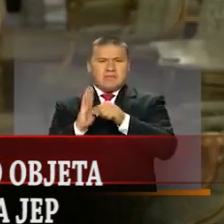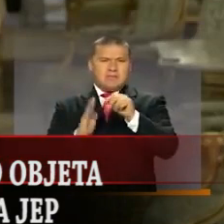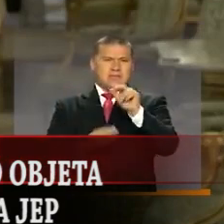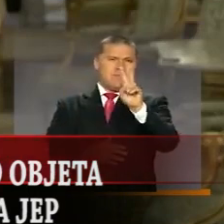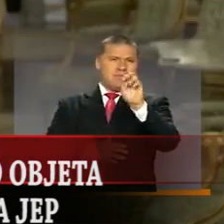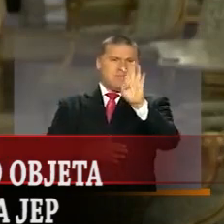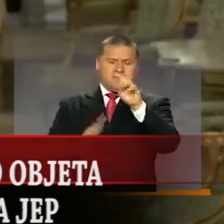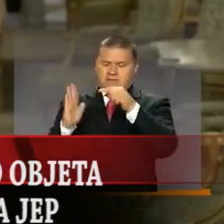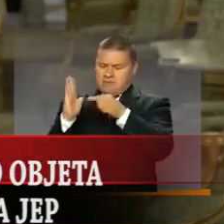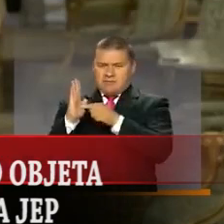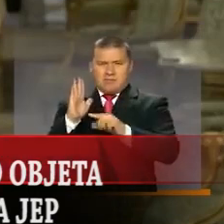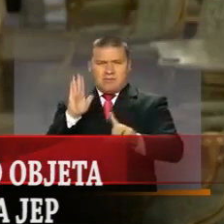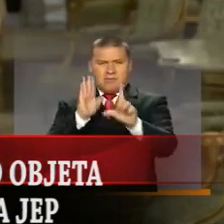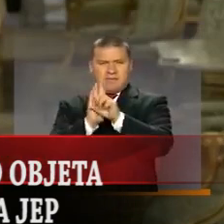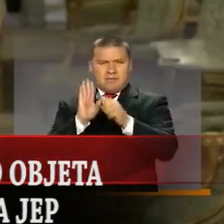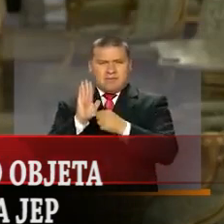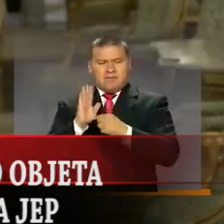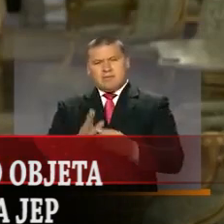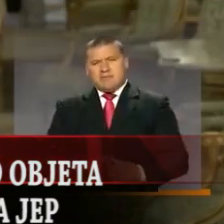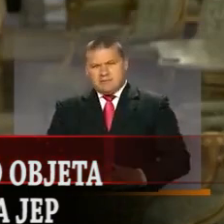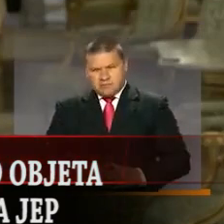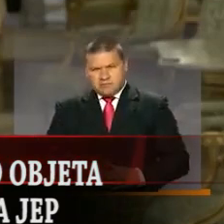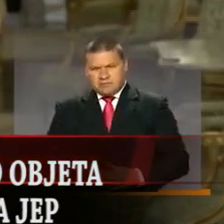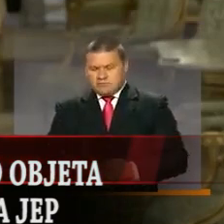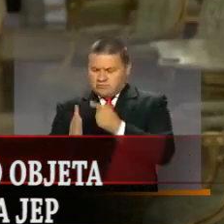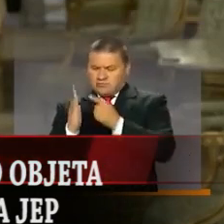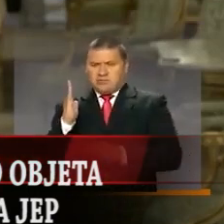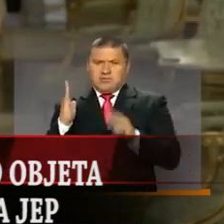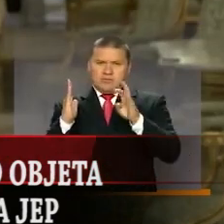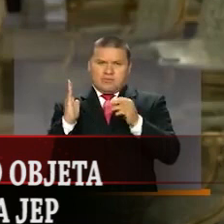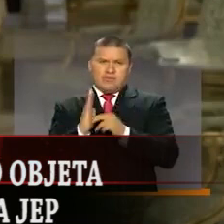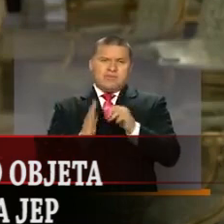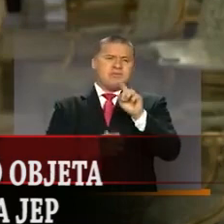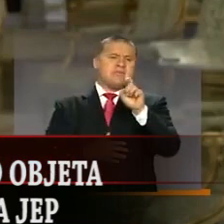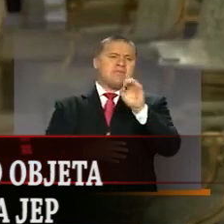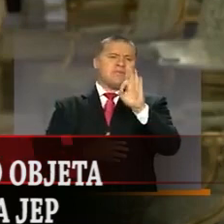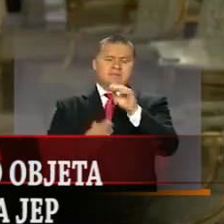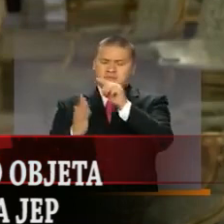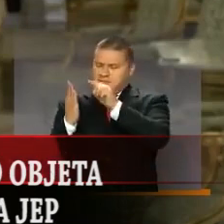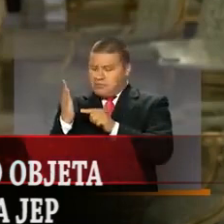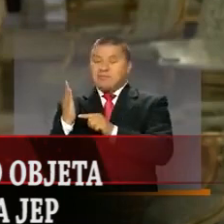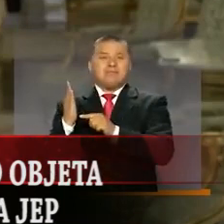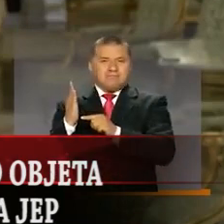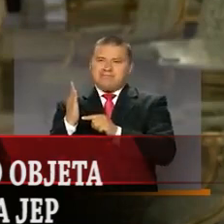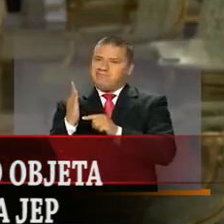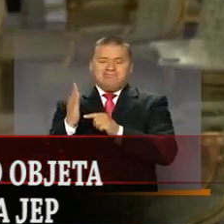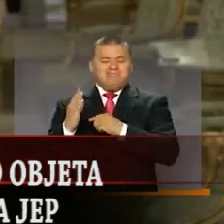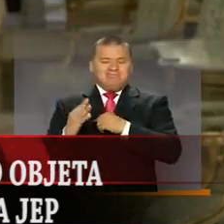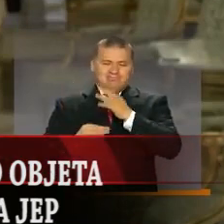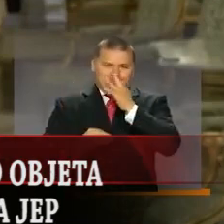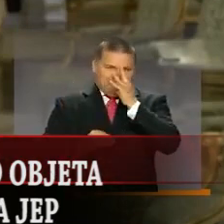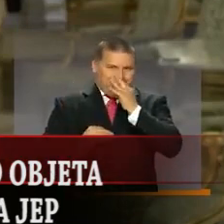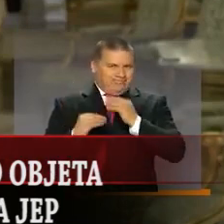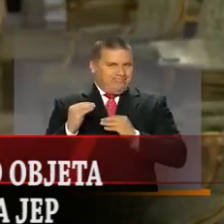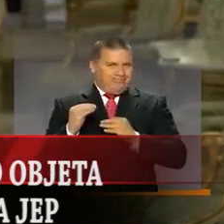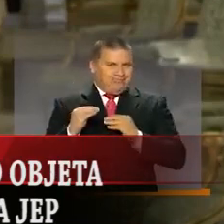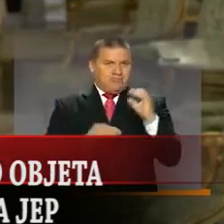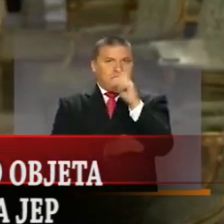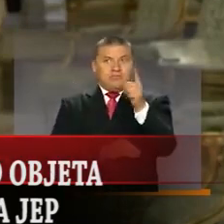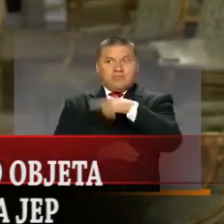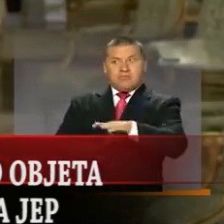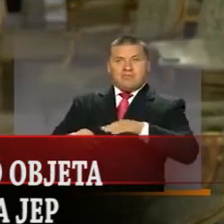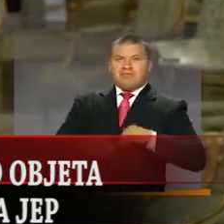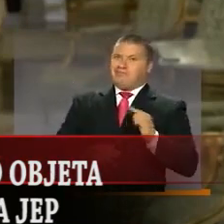79 de esta ley el inciso octavo del artículo 63 es inconveniente para los colombianos